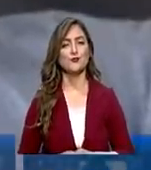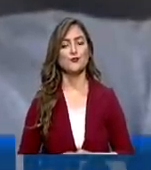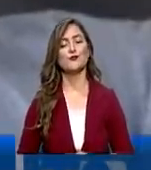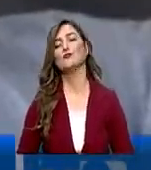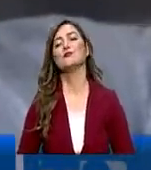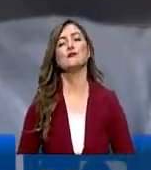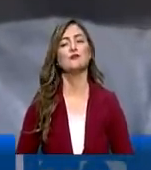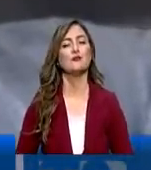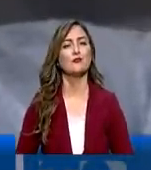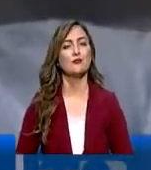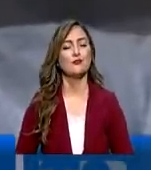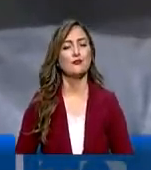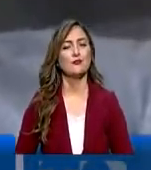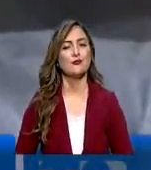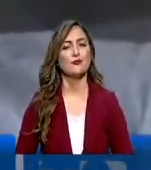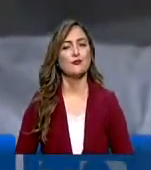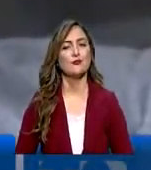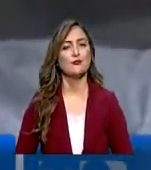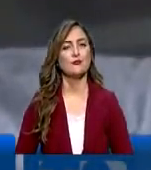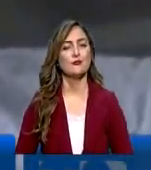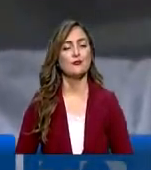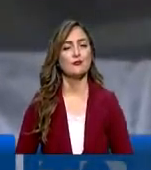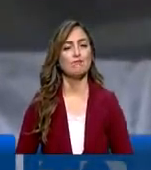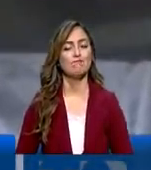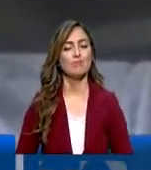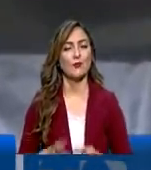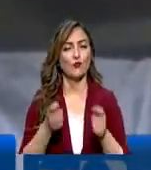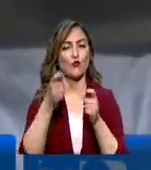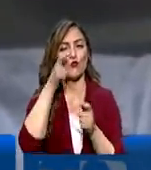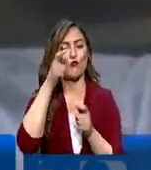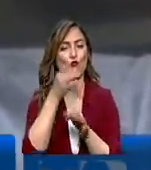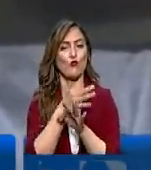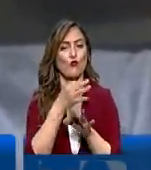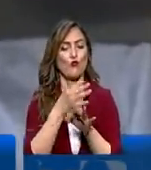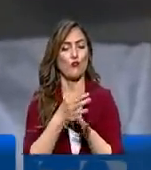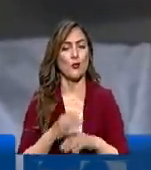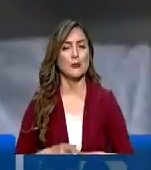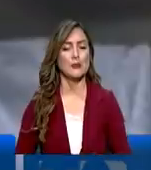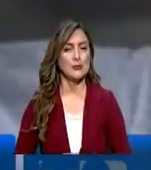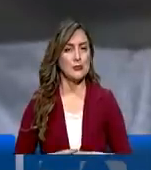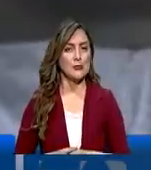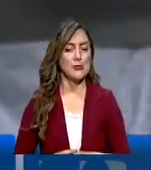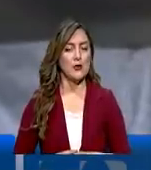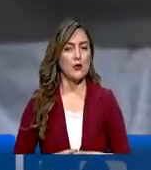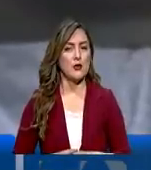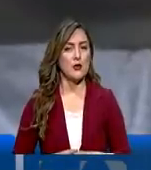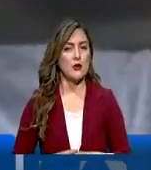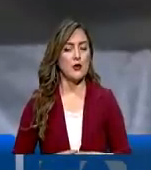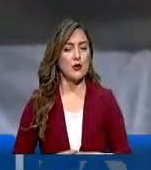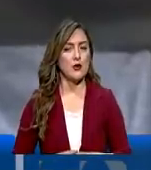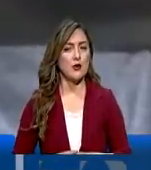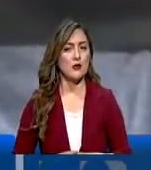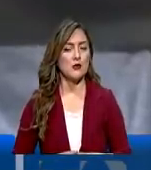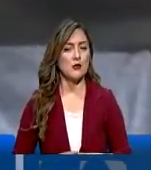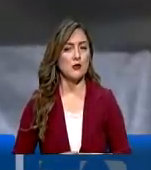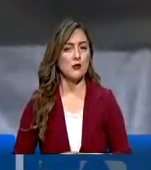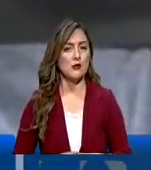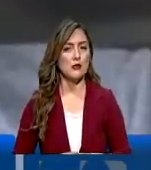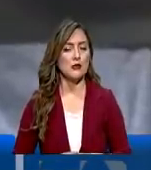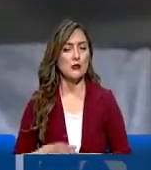que hayamos entrado a una curva de no retorno en la operación del metro, lo que sí nos va a pasar una factura muy